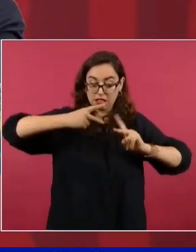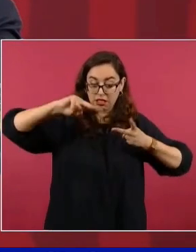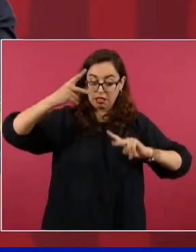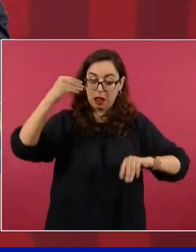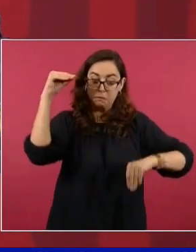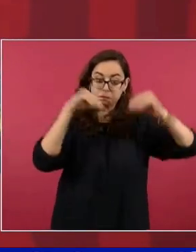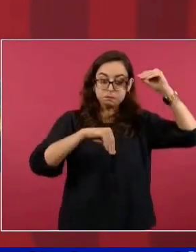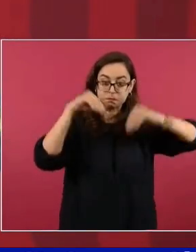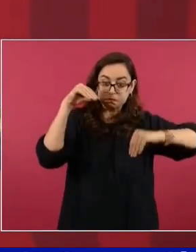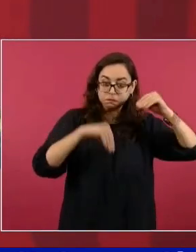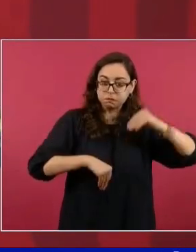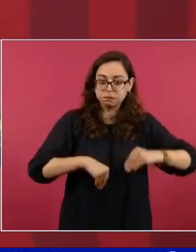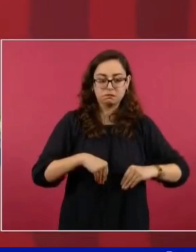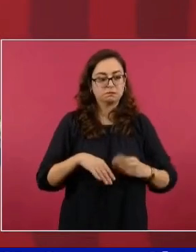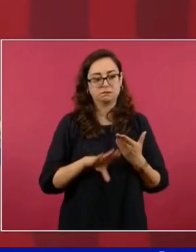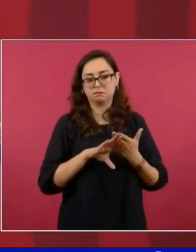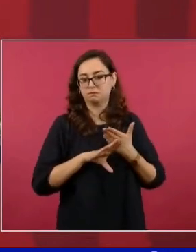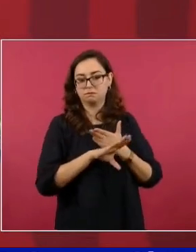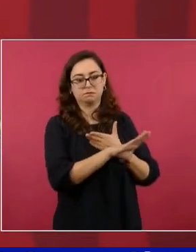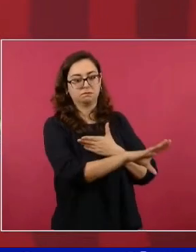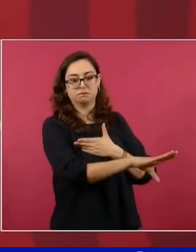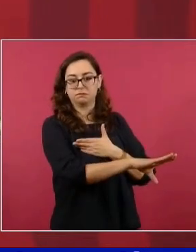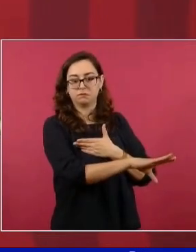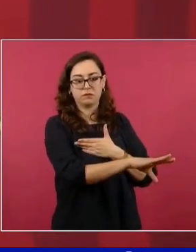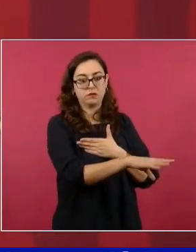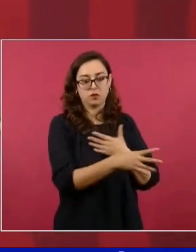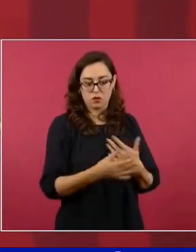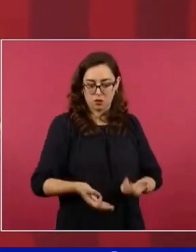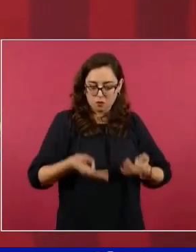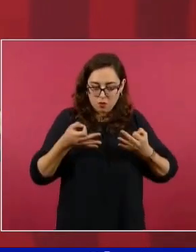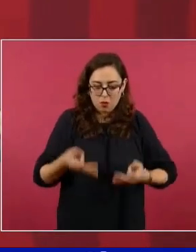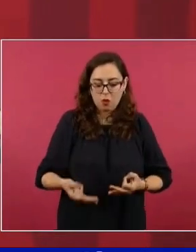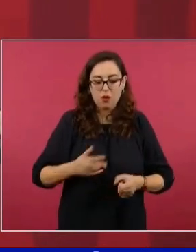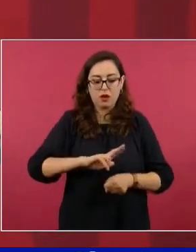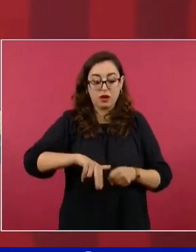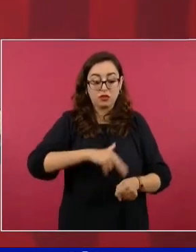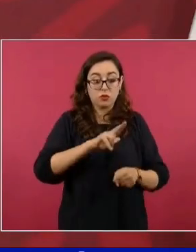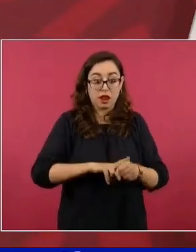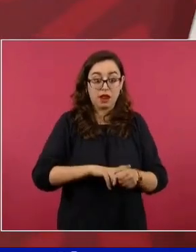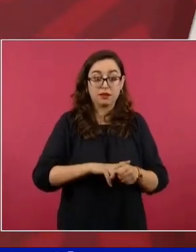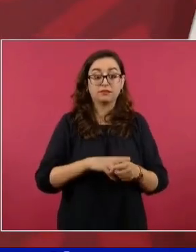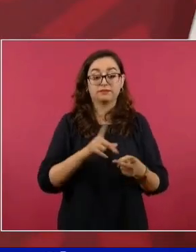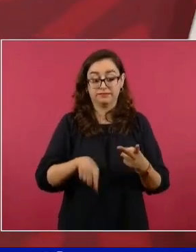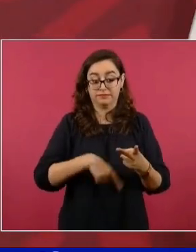y que no se use maíz amarillo para consumo humano.